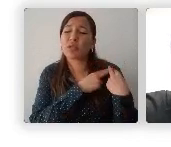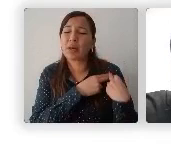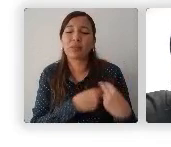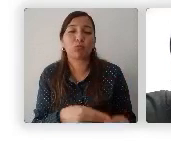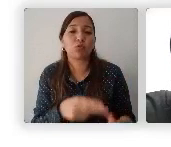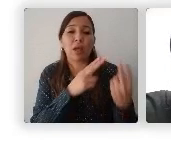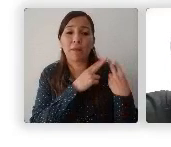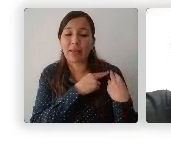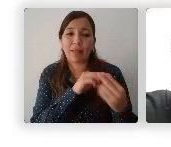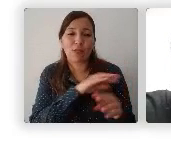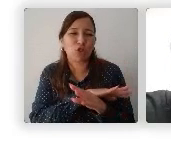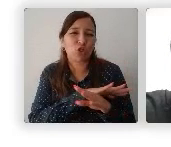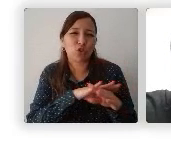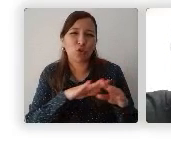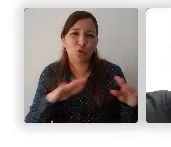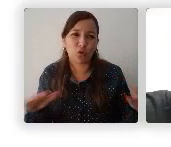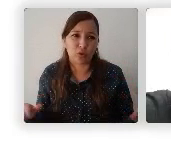Y obviamente,